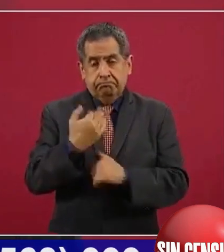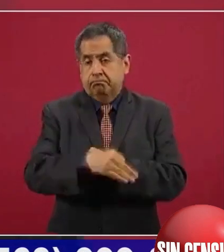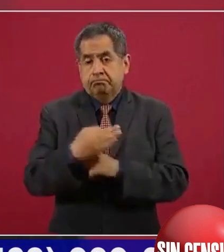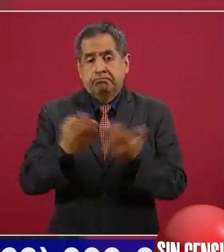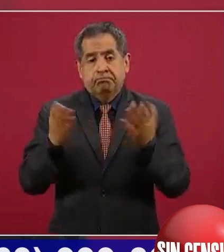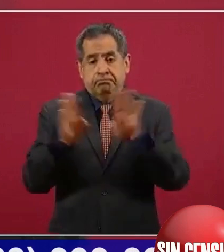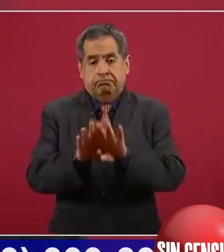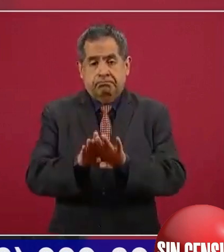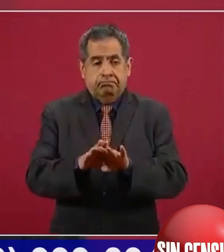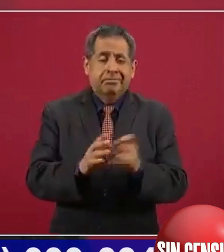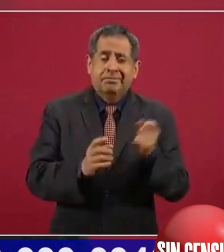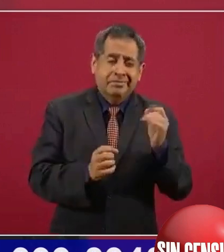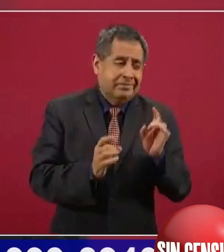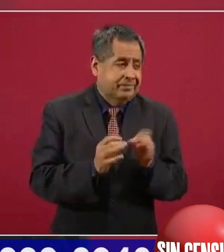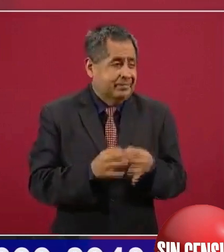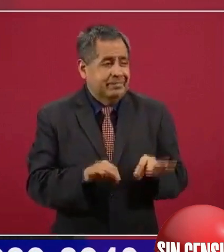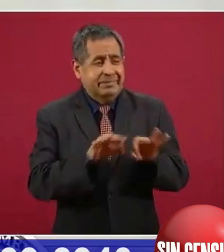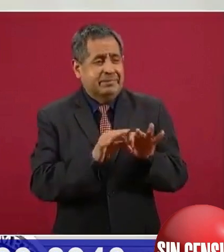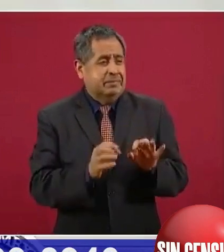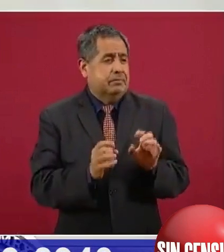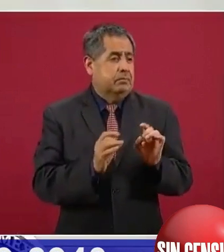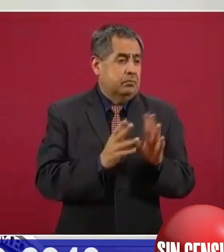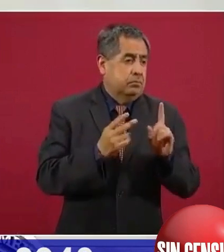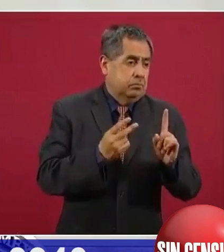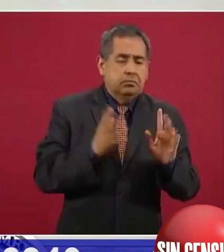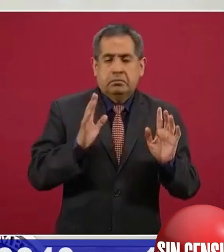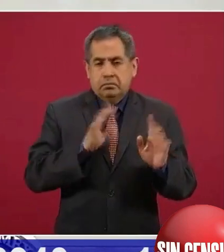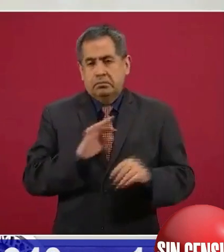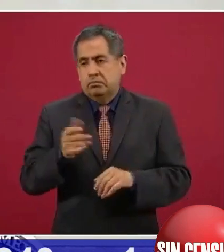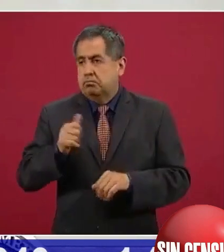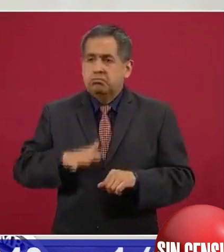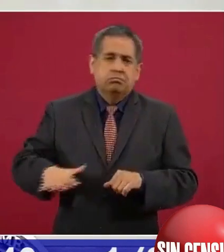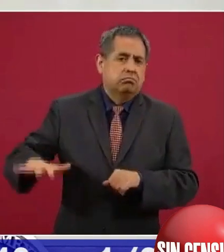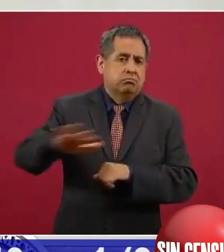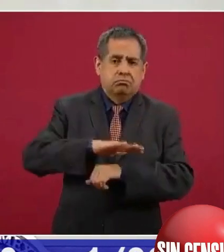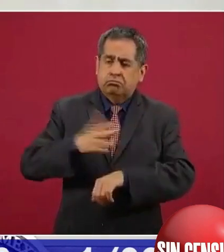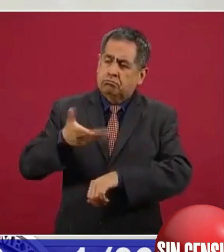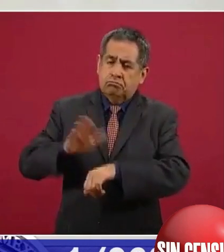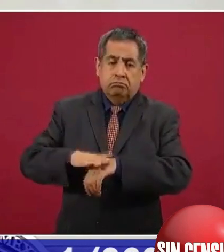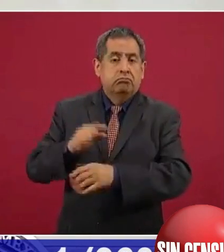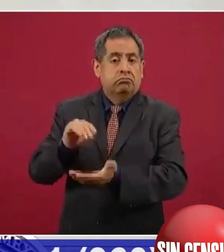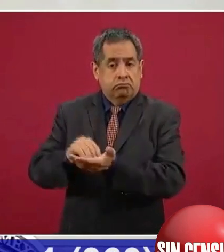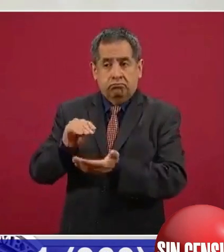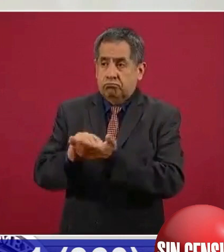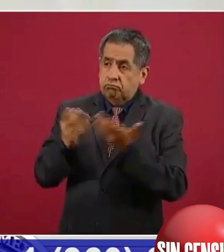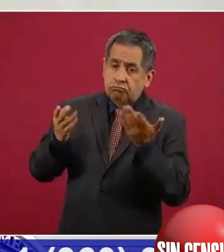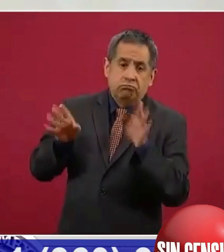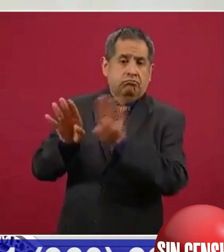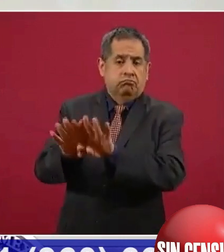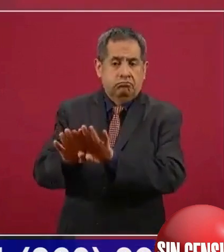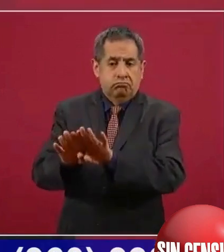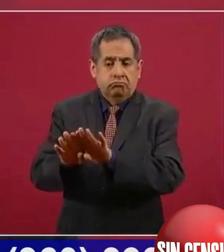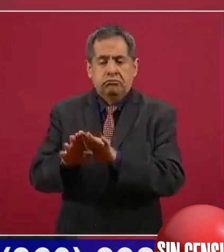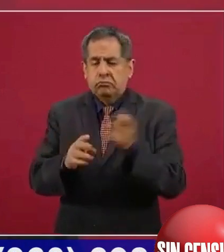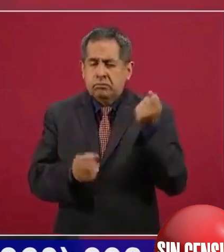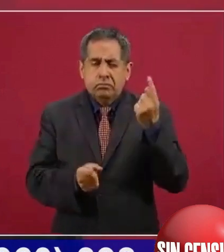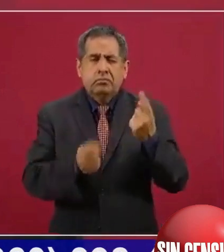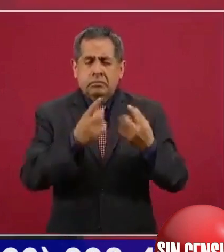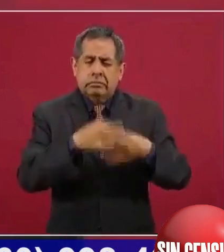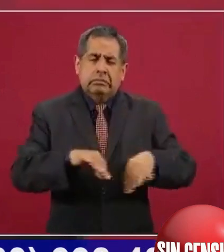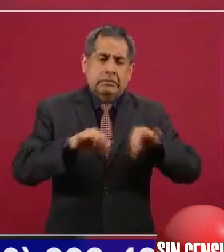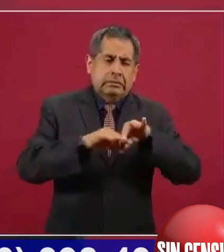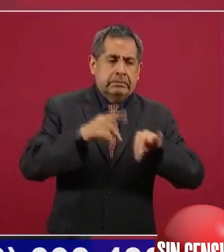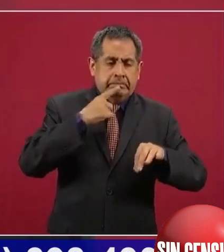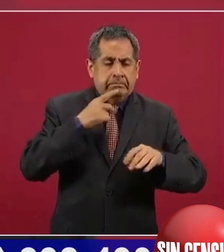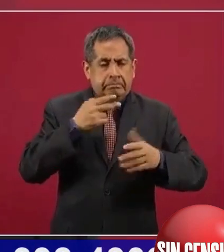excepto actividades esenciales. En la administración pública permanecen también suspendidas las actividades, excepto las esenciales para